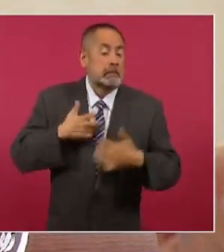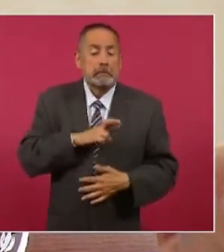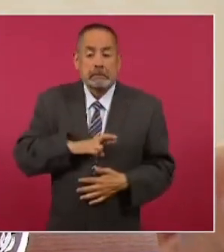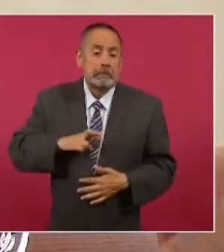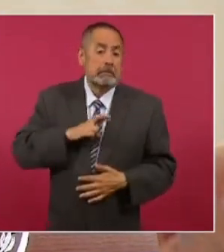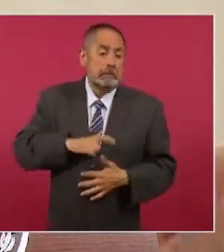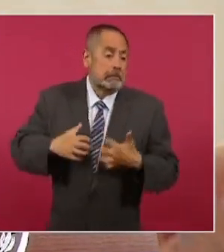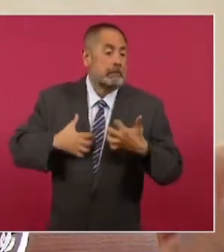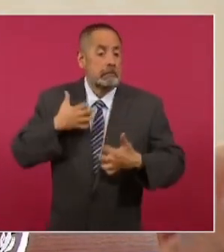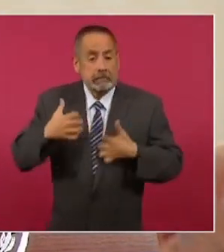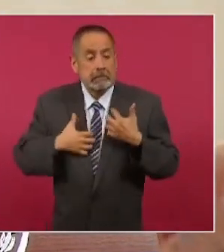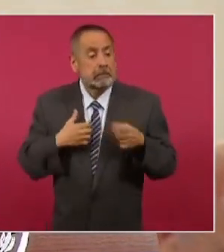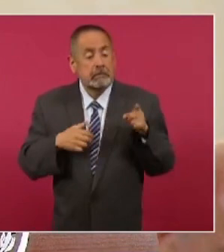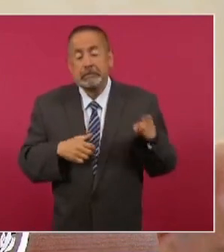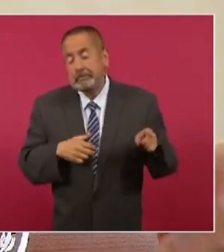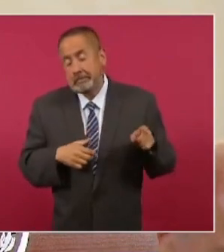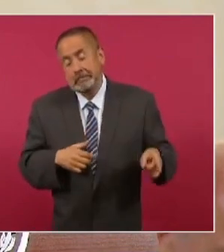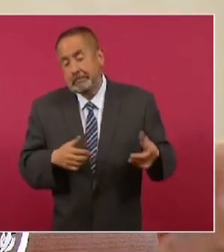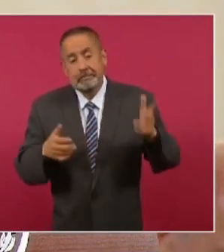este